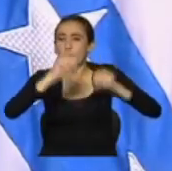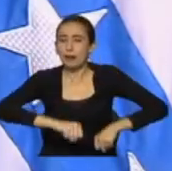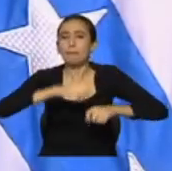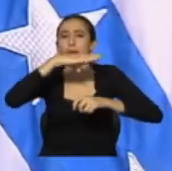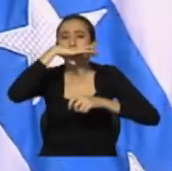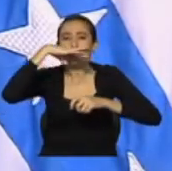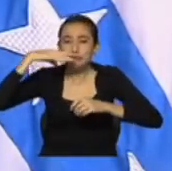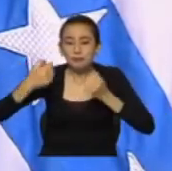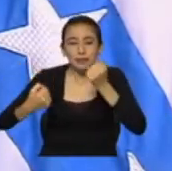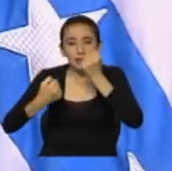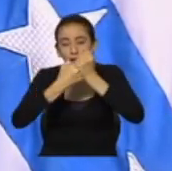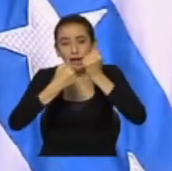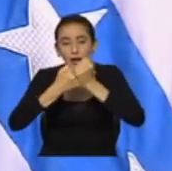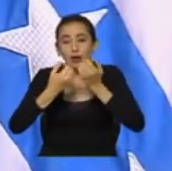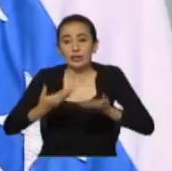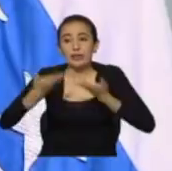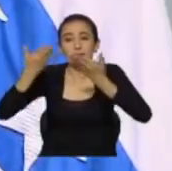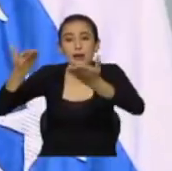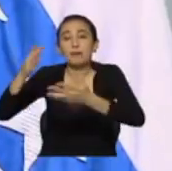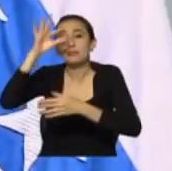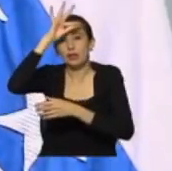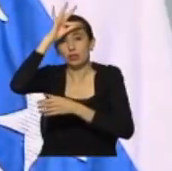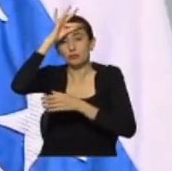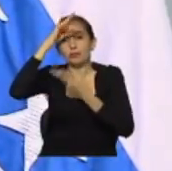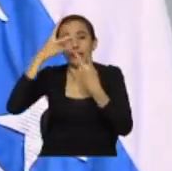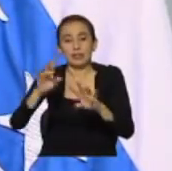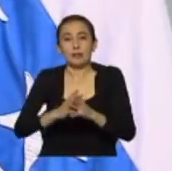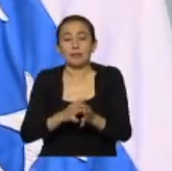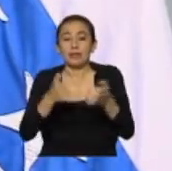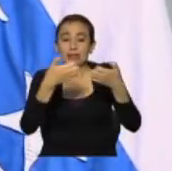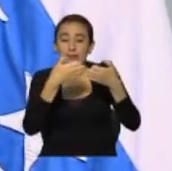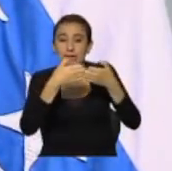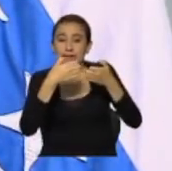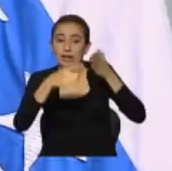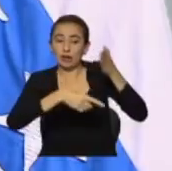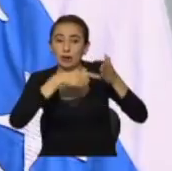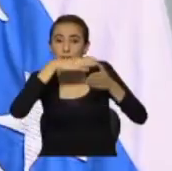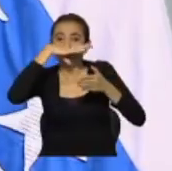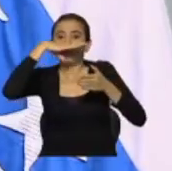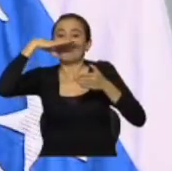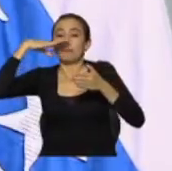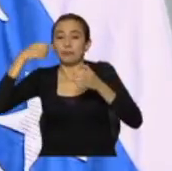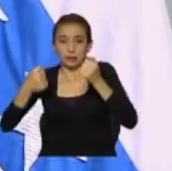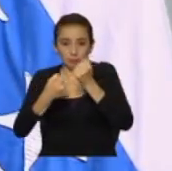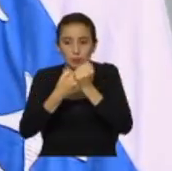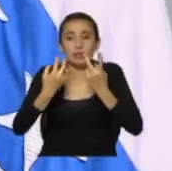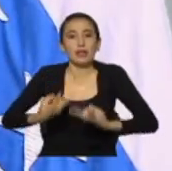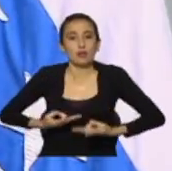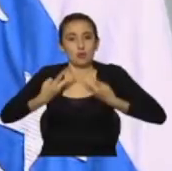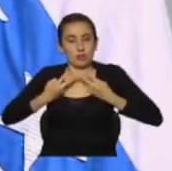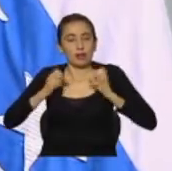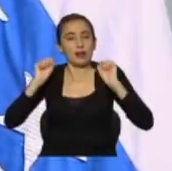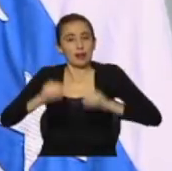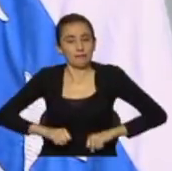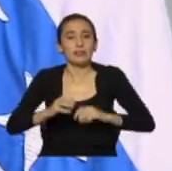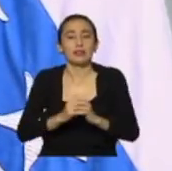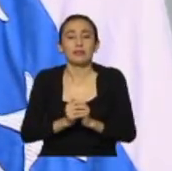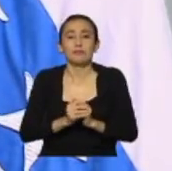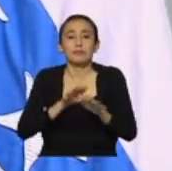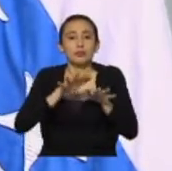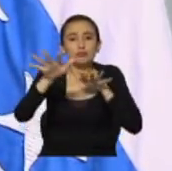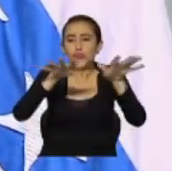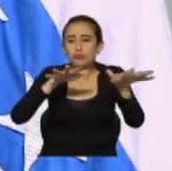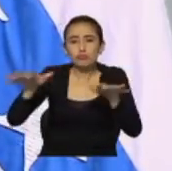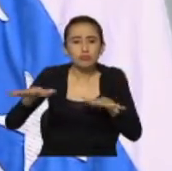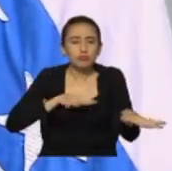respiradores en el hospital teodoro maldonado cada respirador cuenta cada respirador es una vida que podemos salvar están desplegados